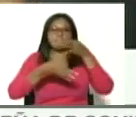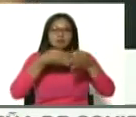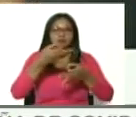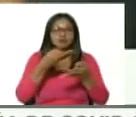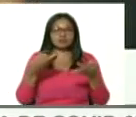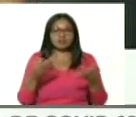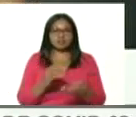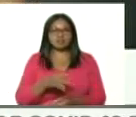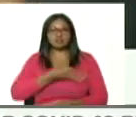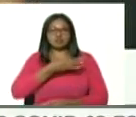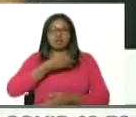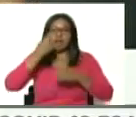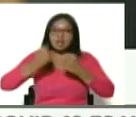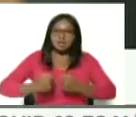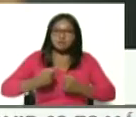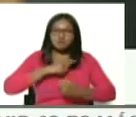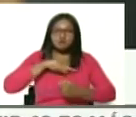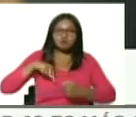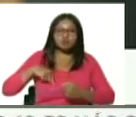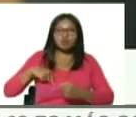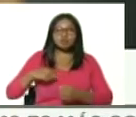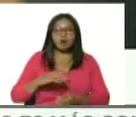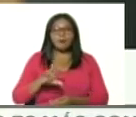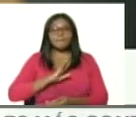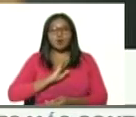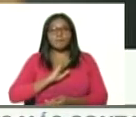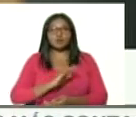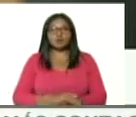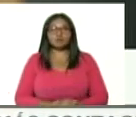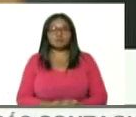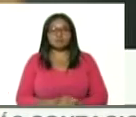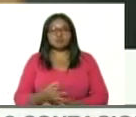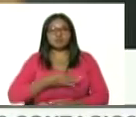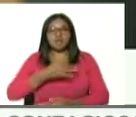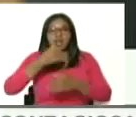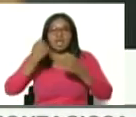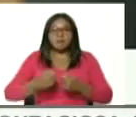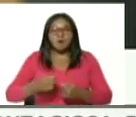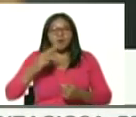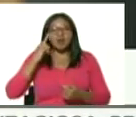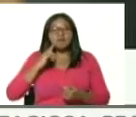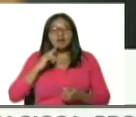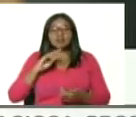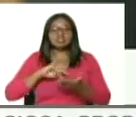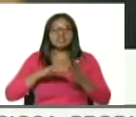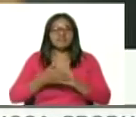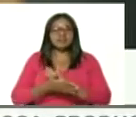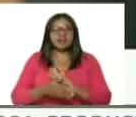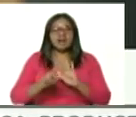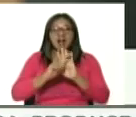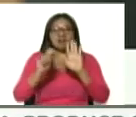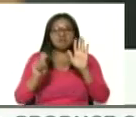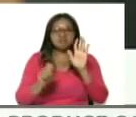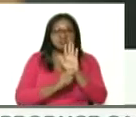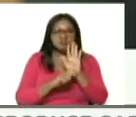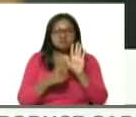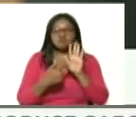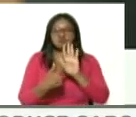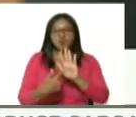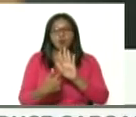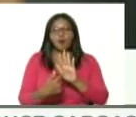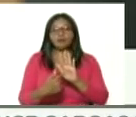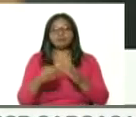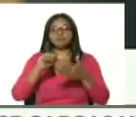el socialismo nuestro, el modelo del socialismo bolivariano, está en la Constitución en el artículo